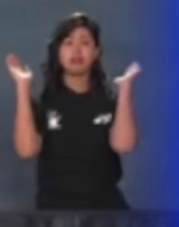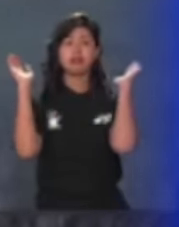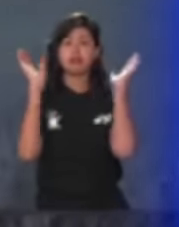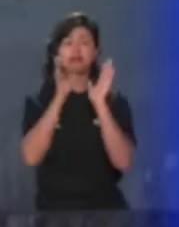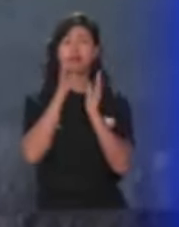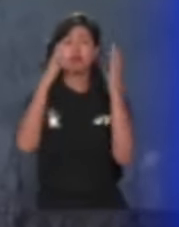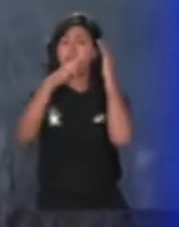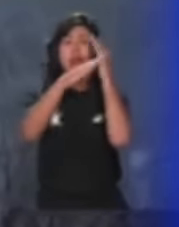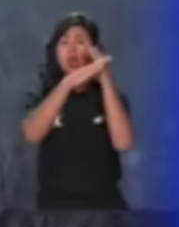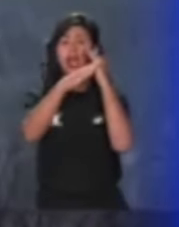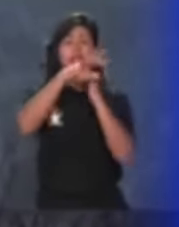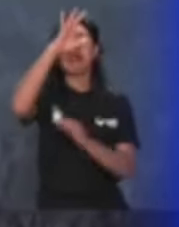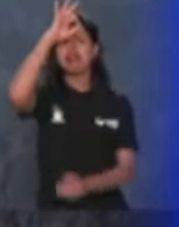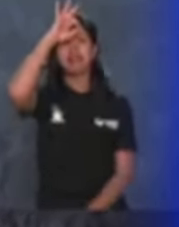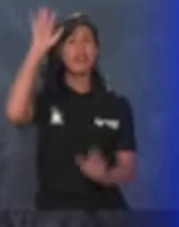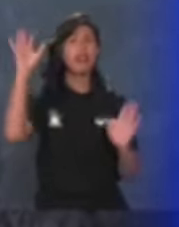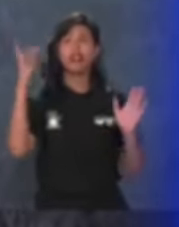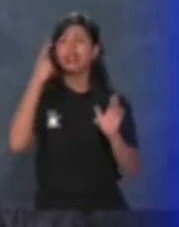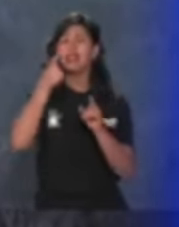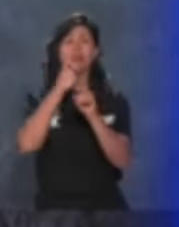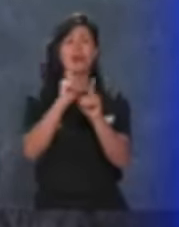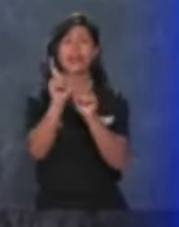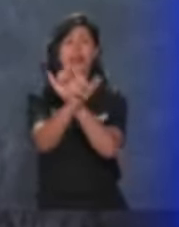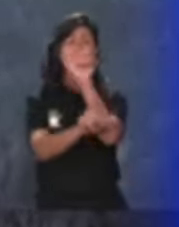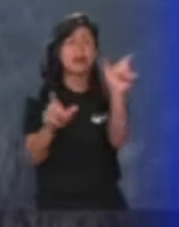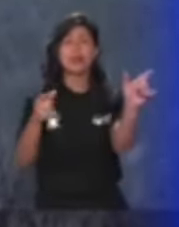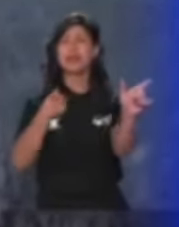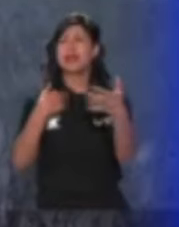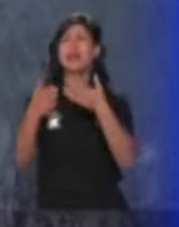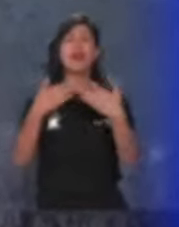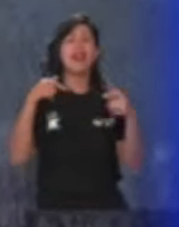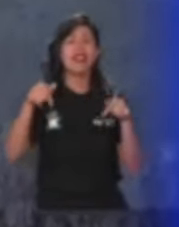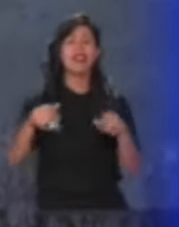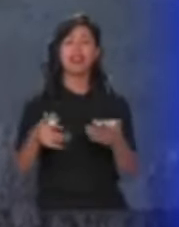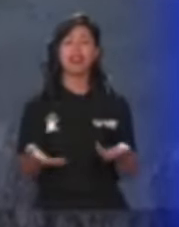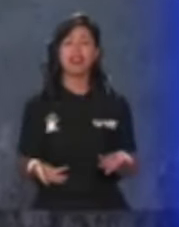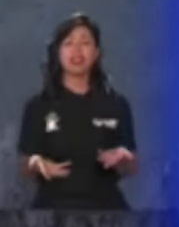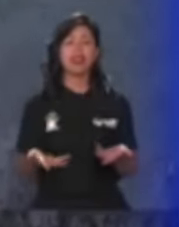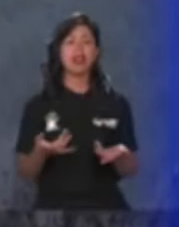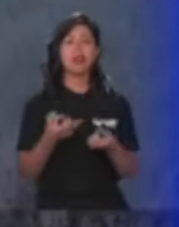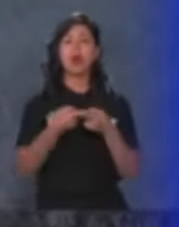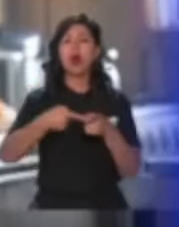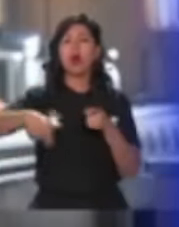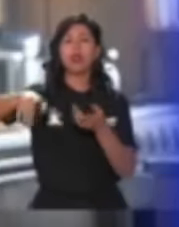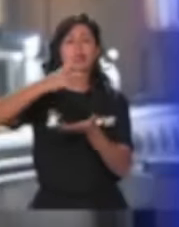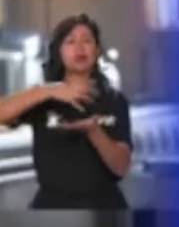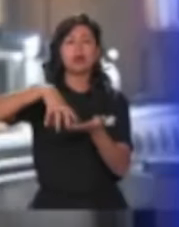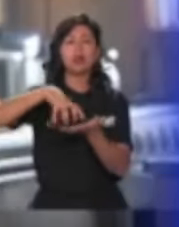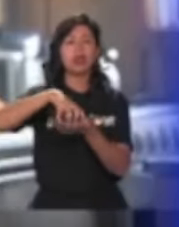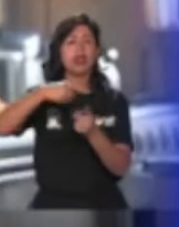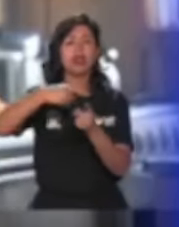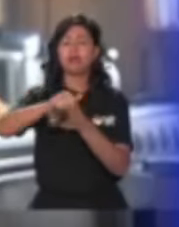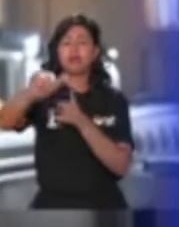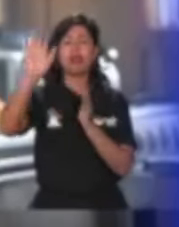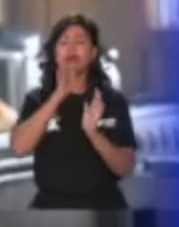no sé, bloqueado total. Desconocía a la gente. ¿A dónde estoy aquí? Como que está en nuestra ciudad, en nuestro pueblo, no sé.